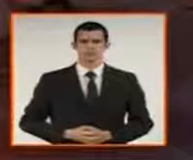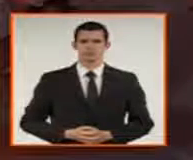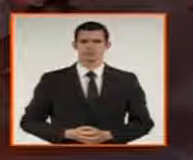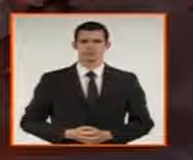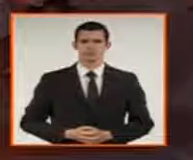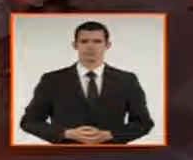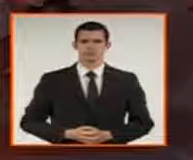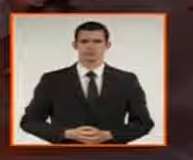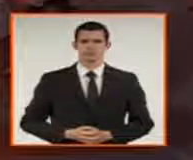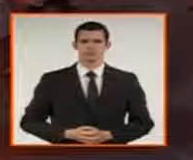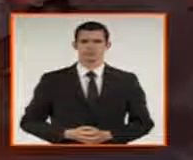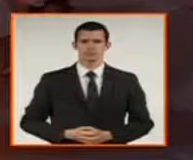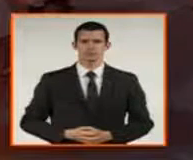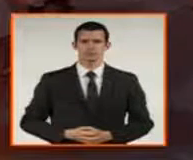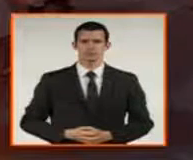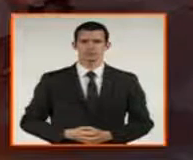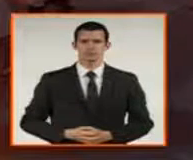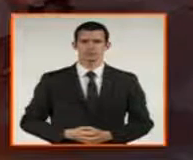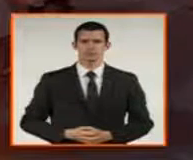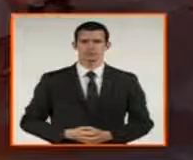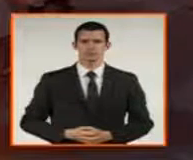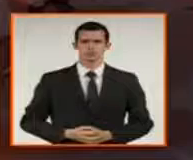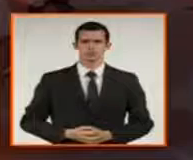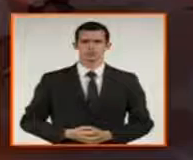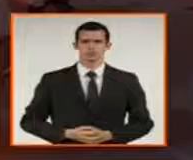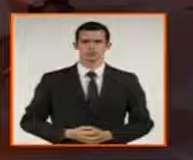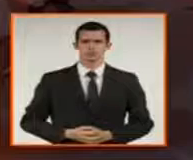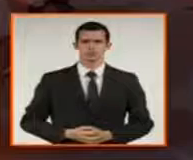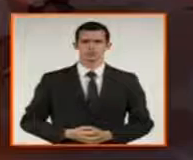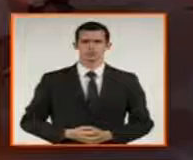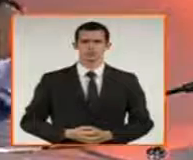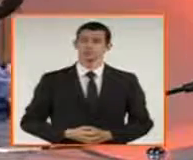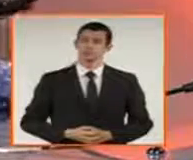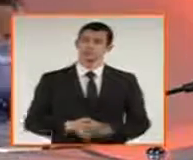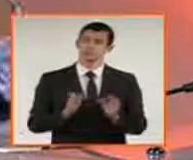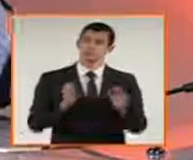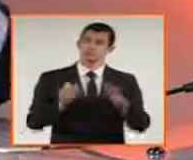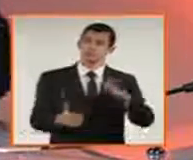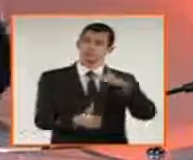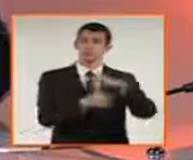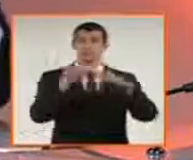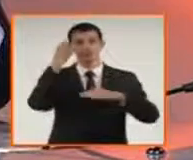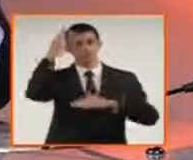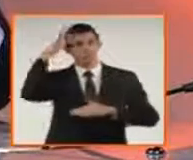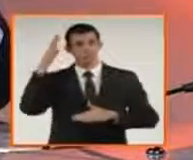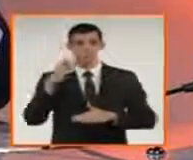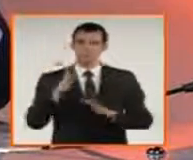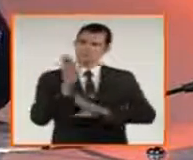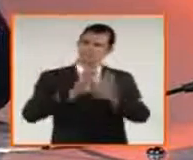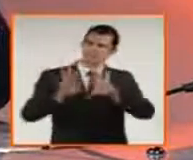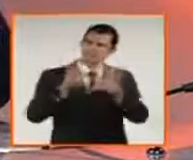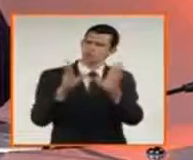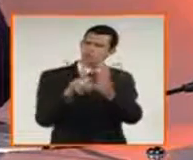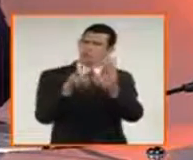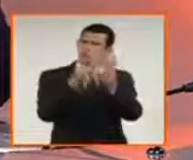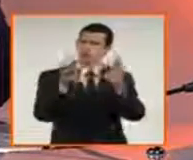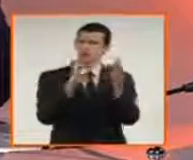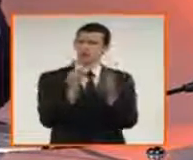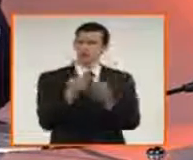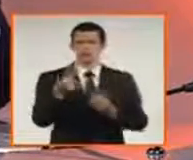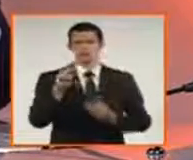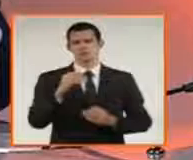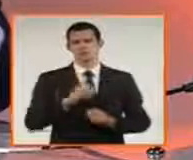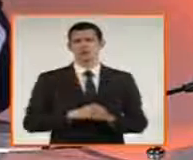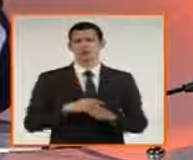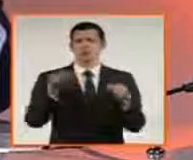Y creo que Díaz-Canel es uno de los más entusiastas defensores del código. Bueno, ya lo decía hoy con su tuit, que mientras más lo lee,